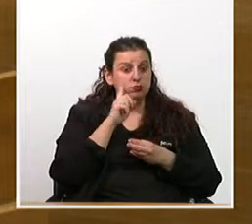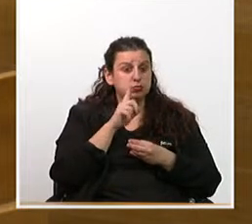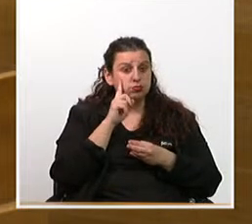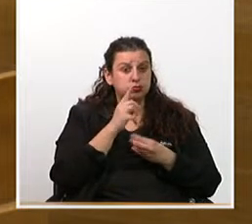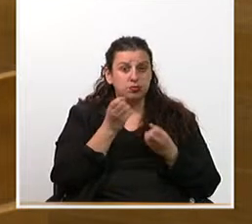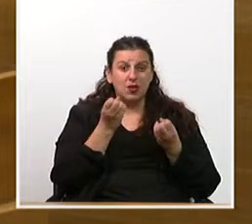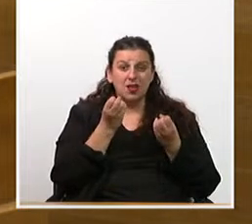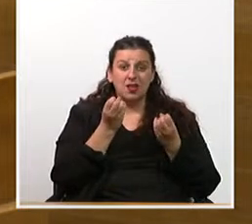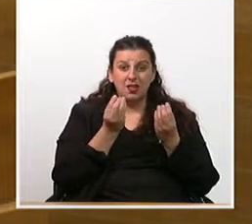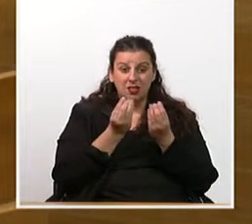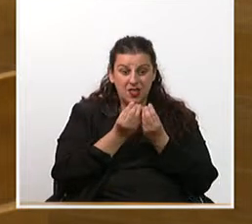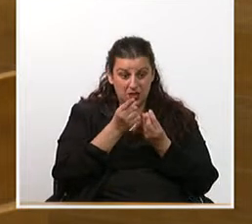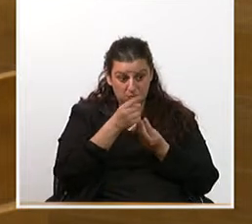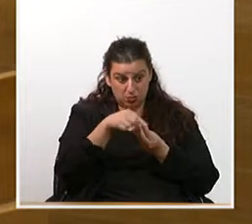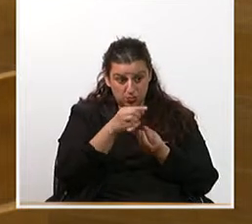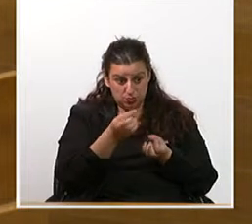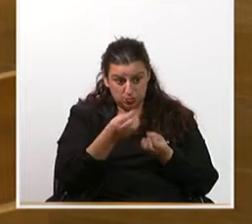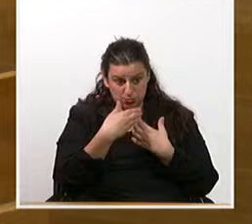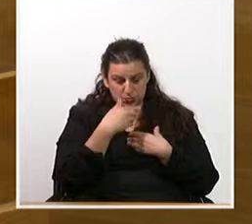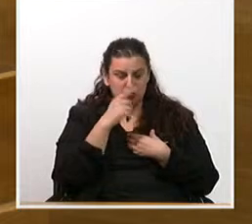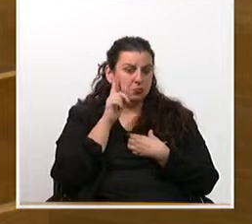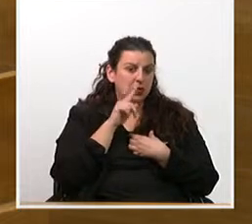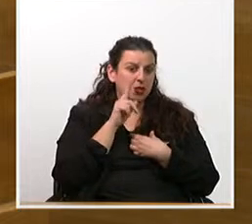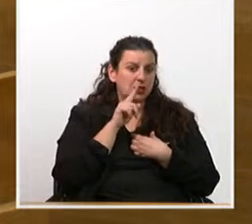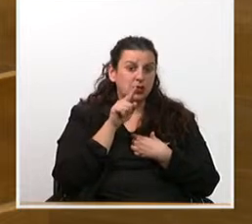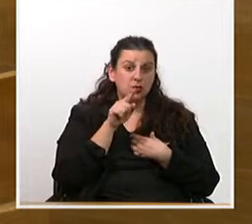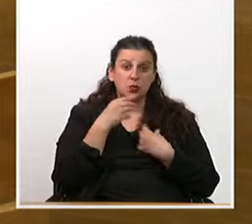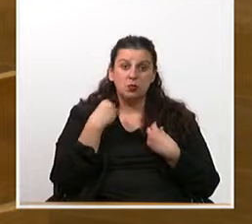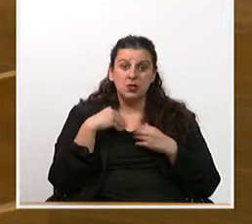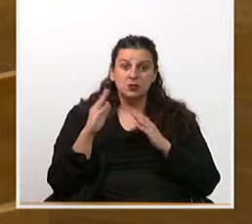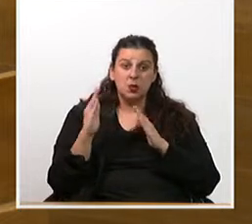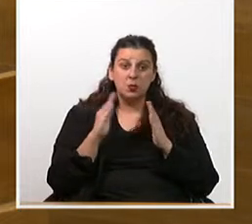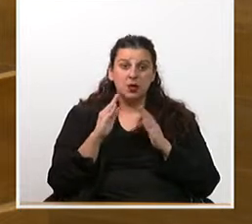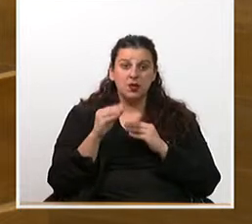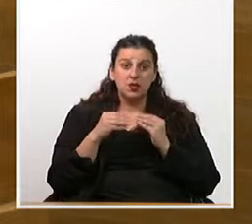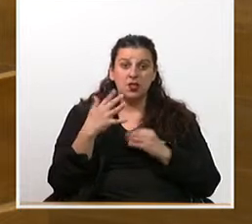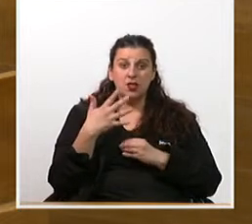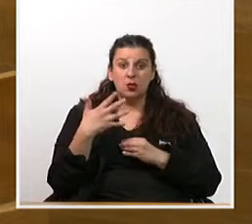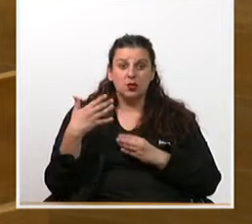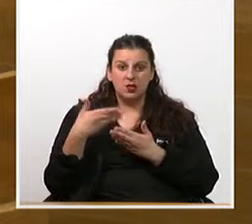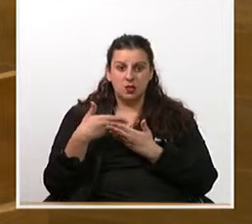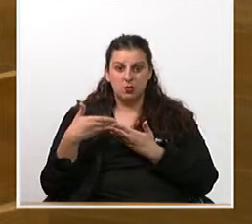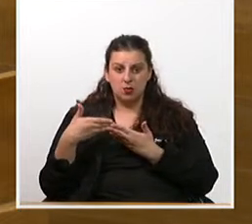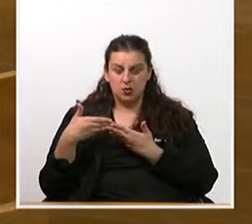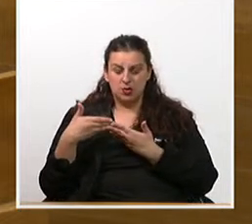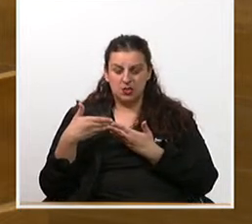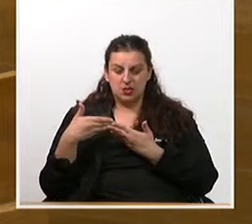actu el de Van exar 55 de